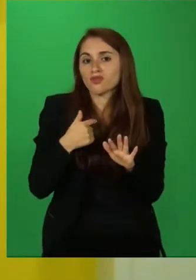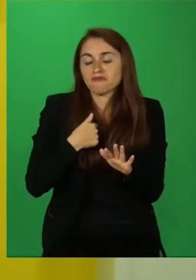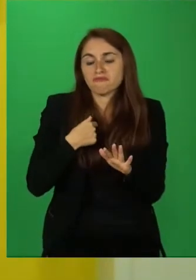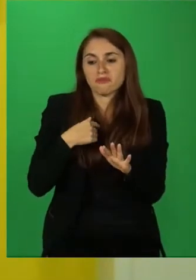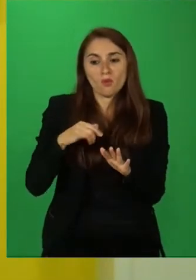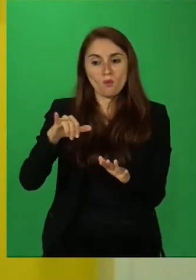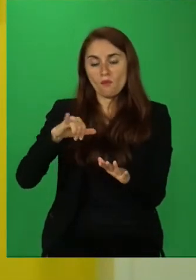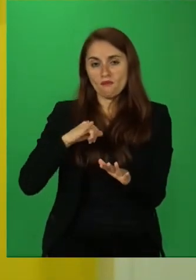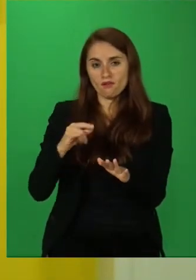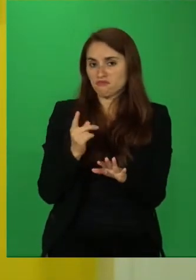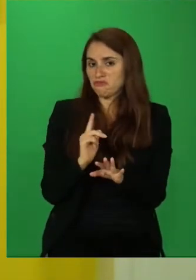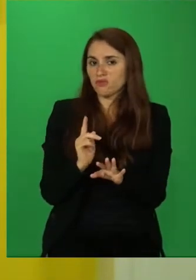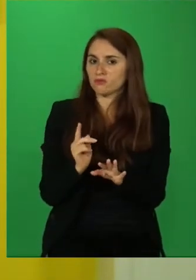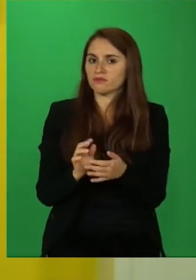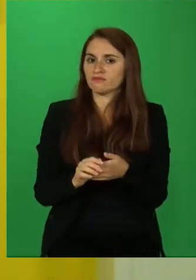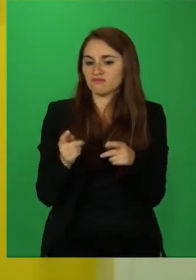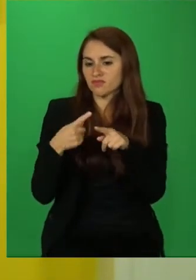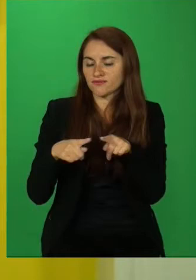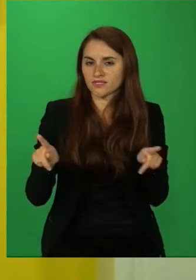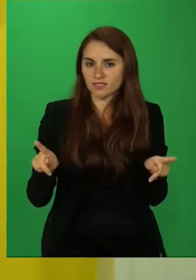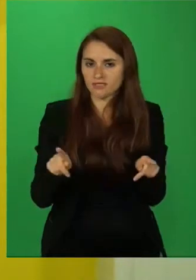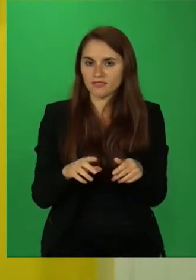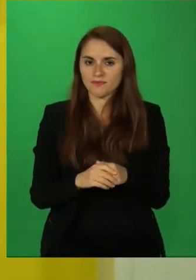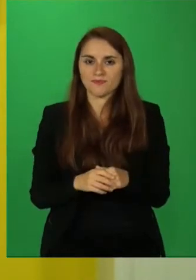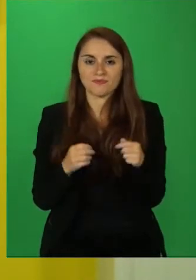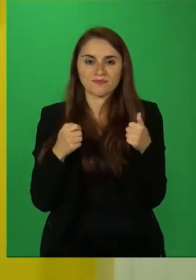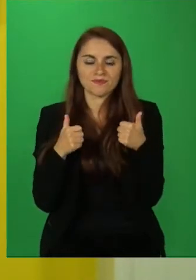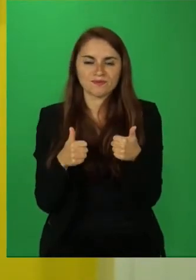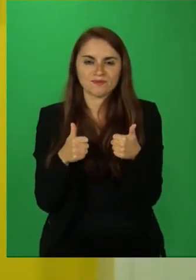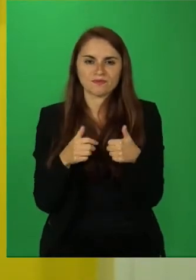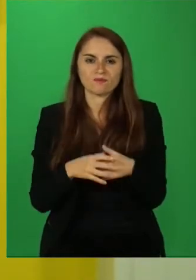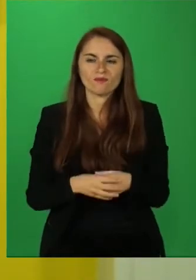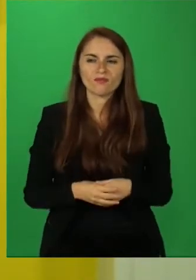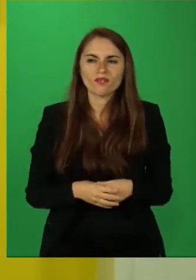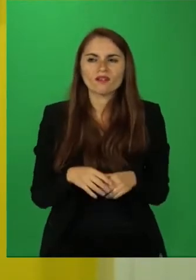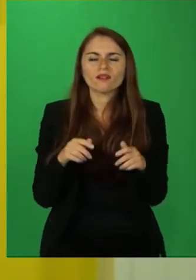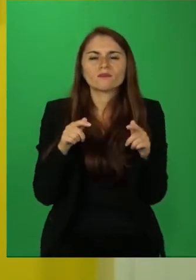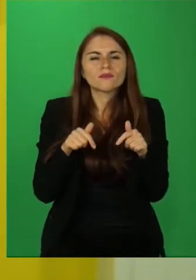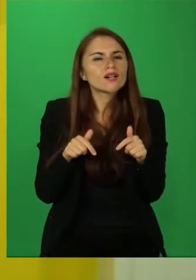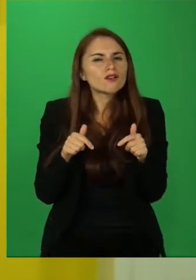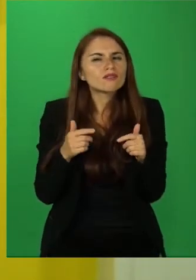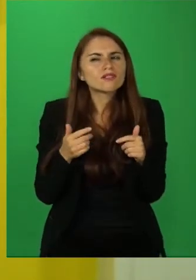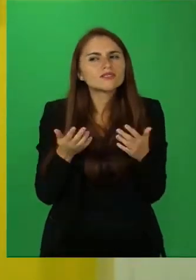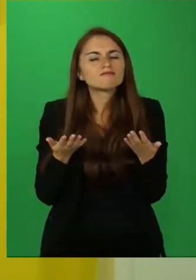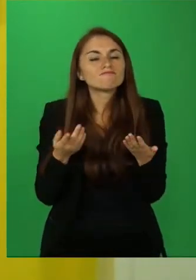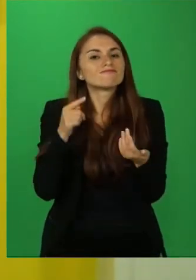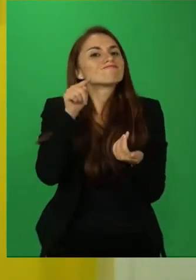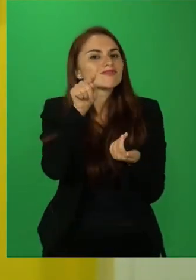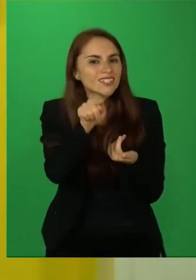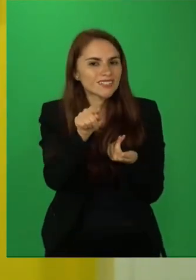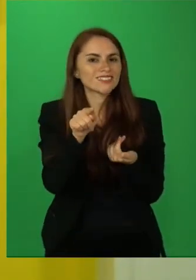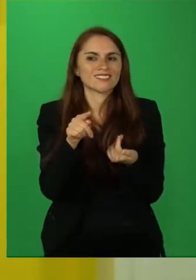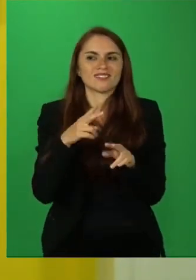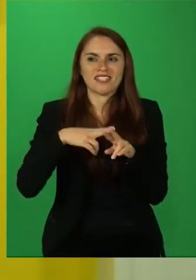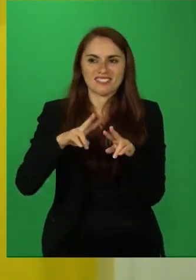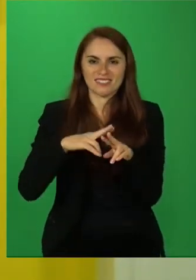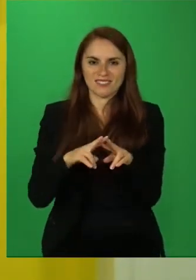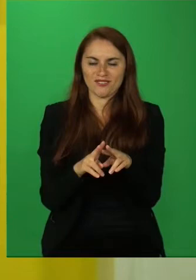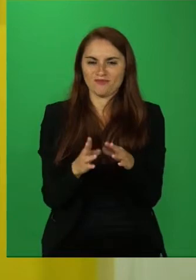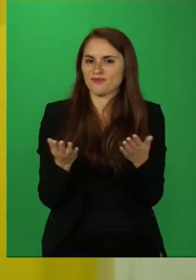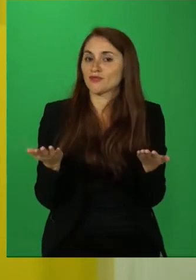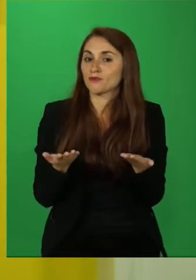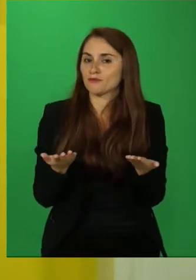que compartir. ¿Sí? Muy bien. Pero ahora te toca a ti.